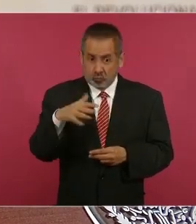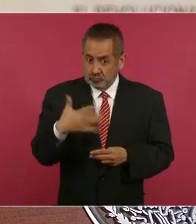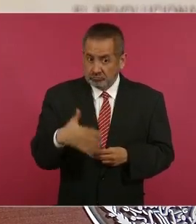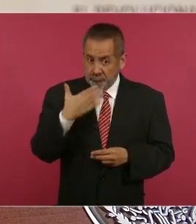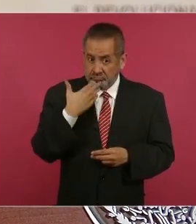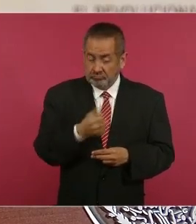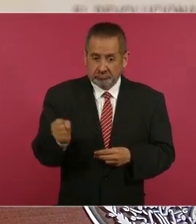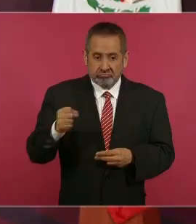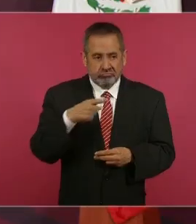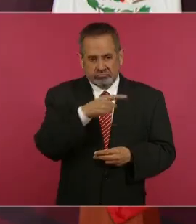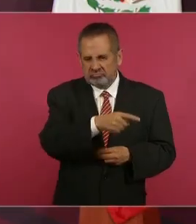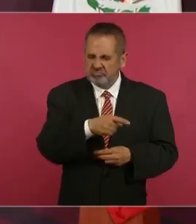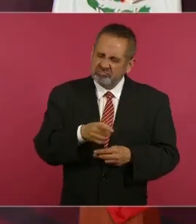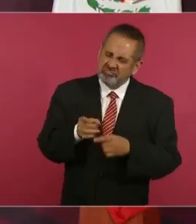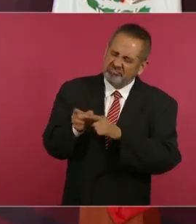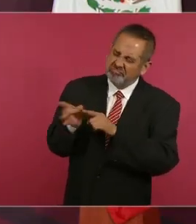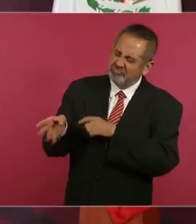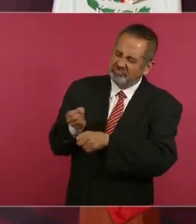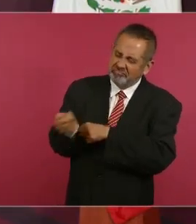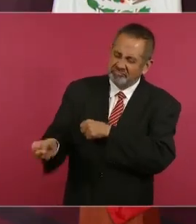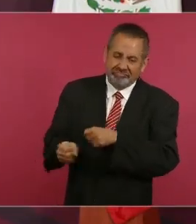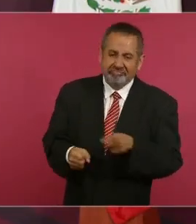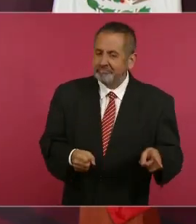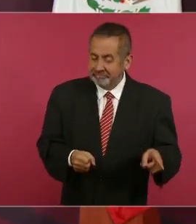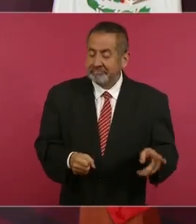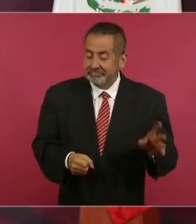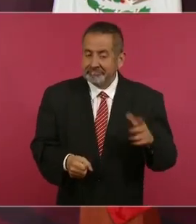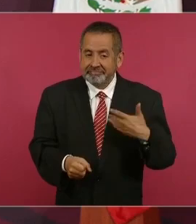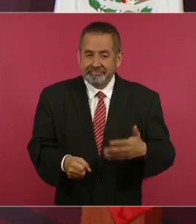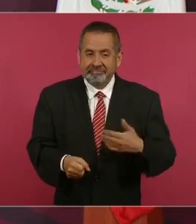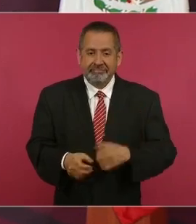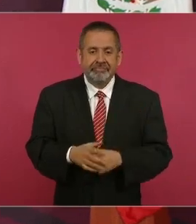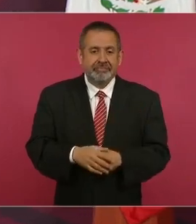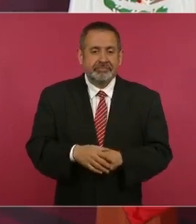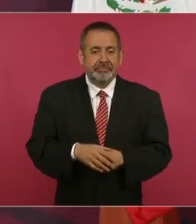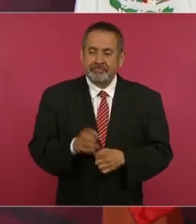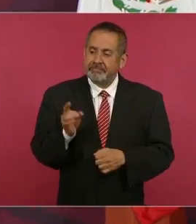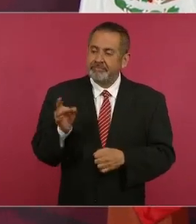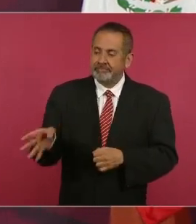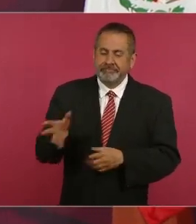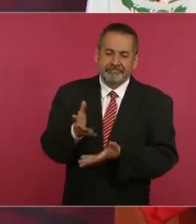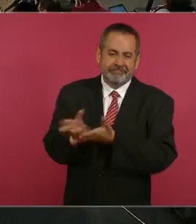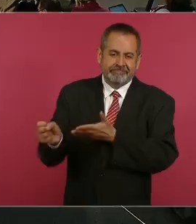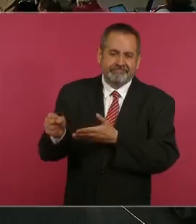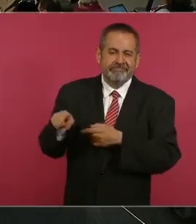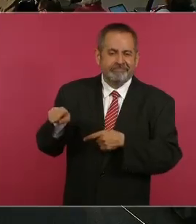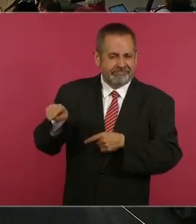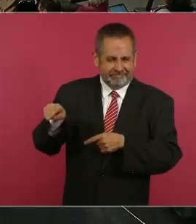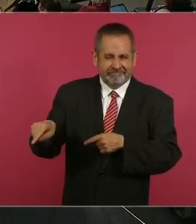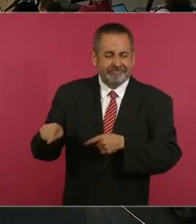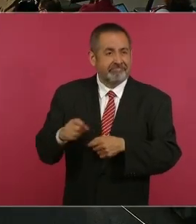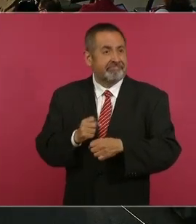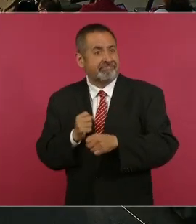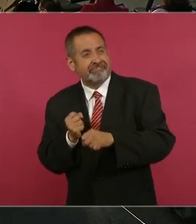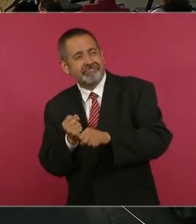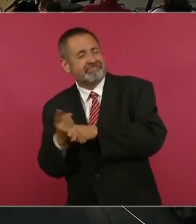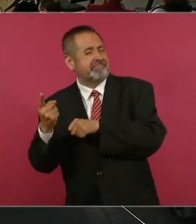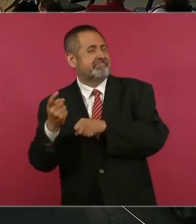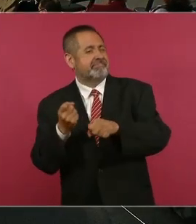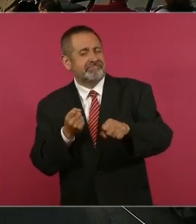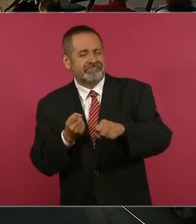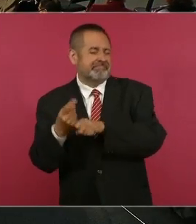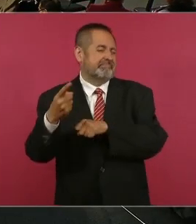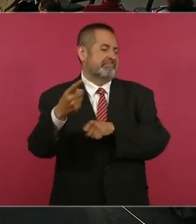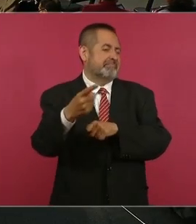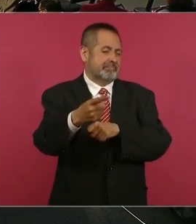que fue el que los enterró, como se dice en el béisbol, a los Astros. Le batió dos jonrones en el